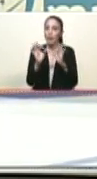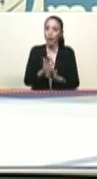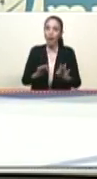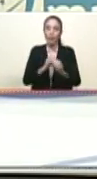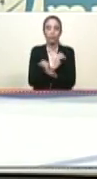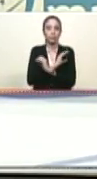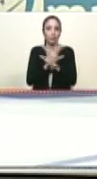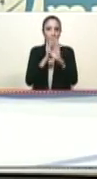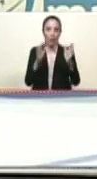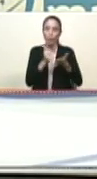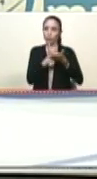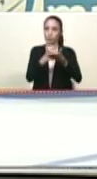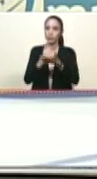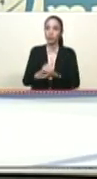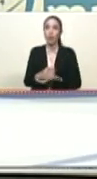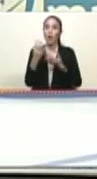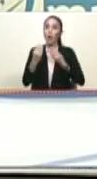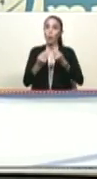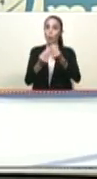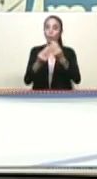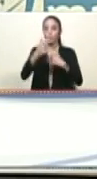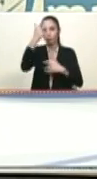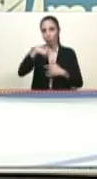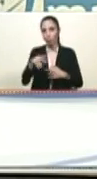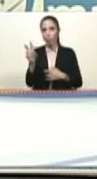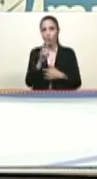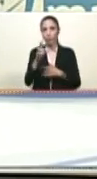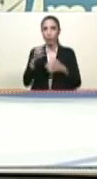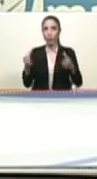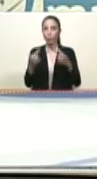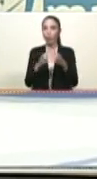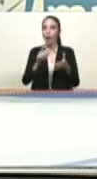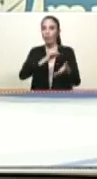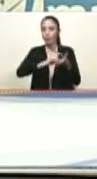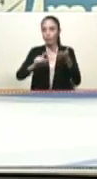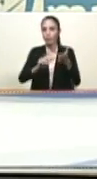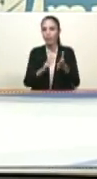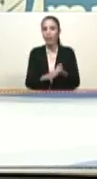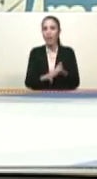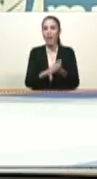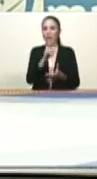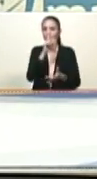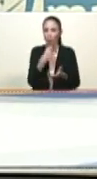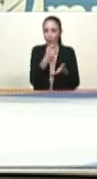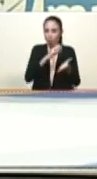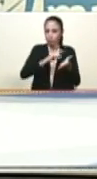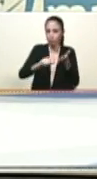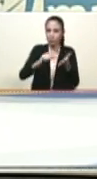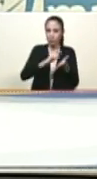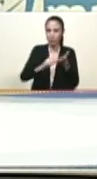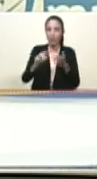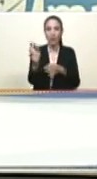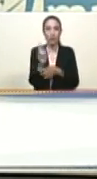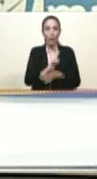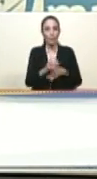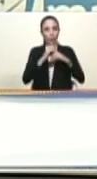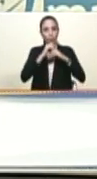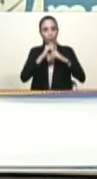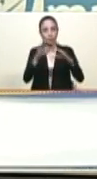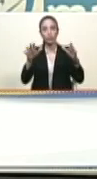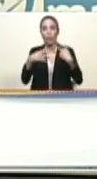a usted, querido compatriota, le leen el código QR y de manera